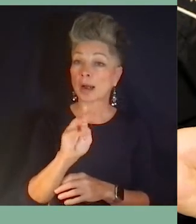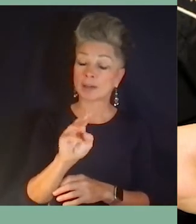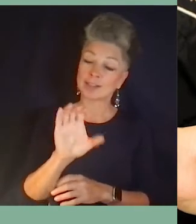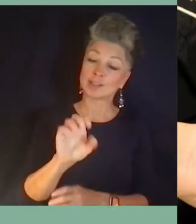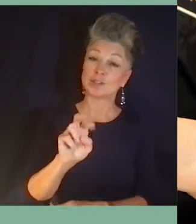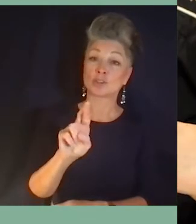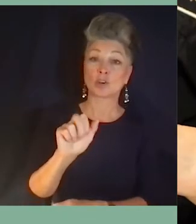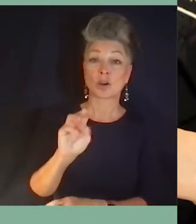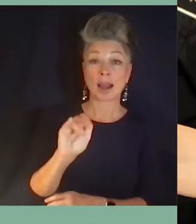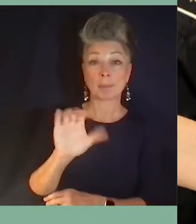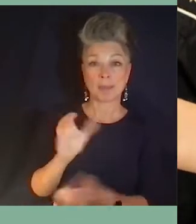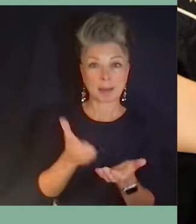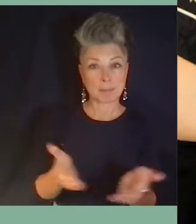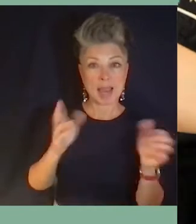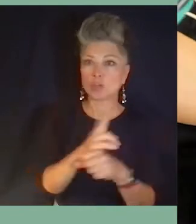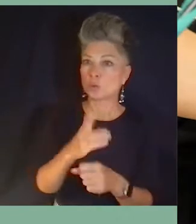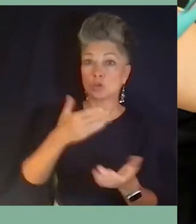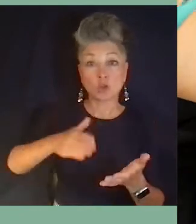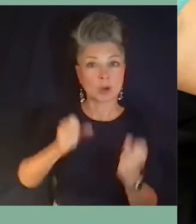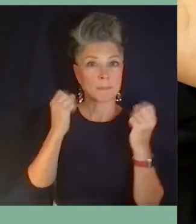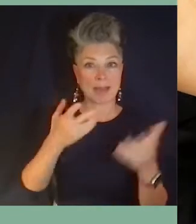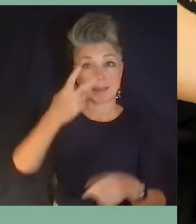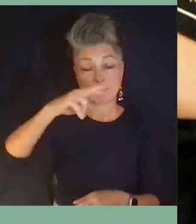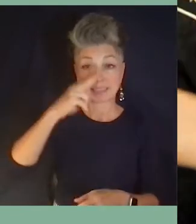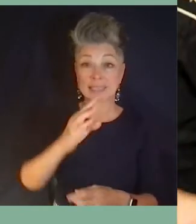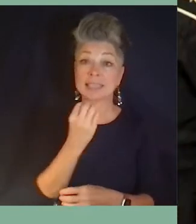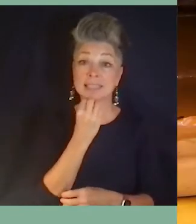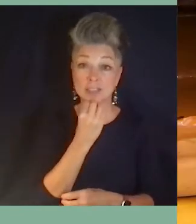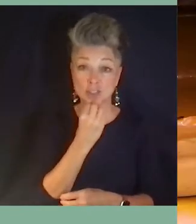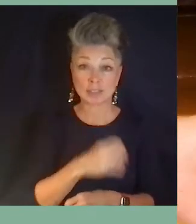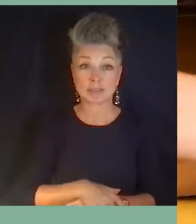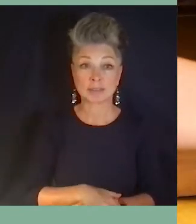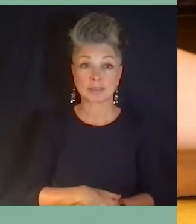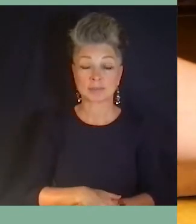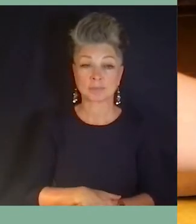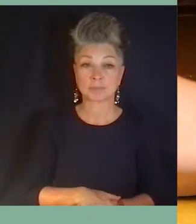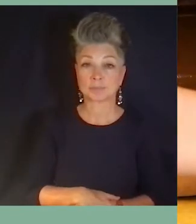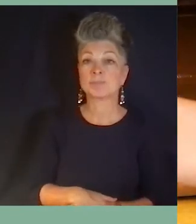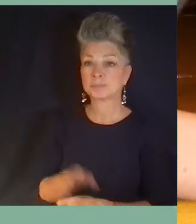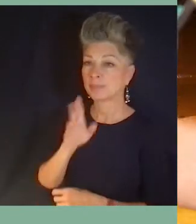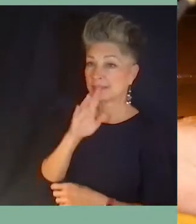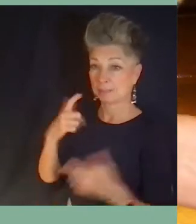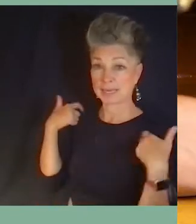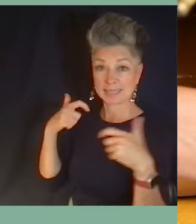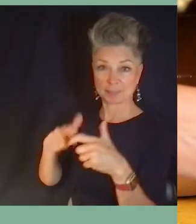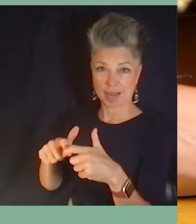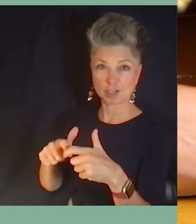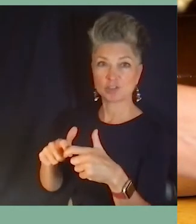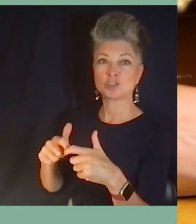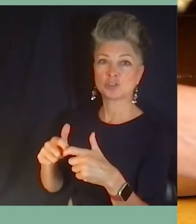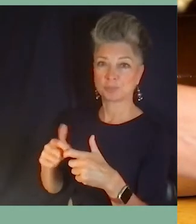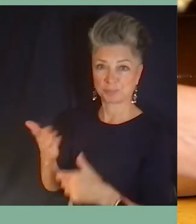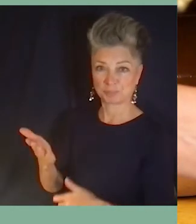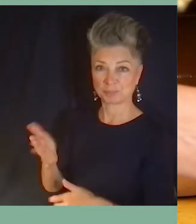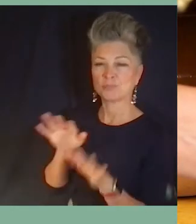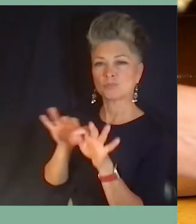is used to cook many Mexican dishes. Este es un molcajete que se